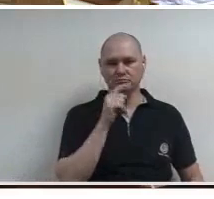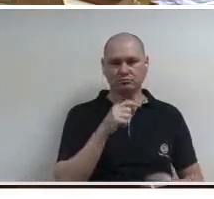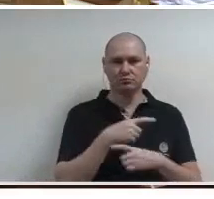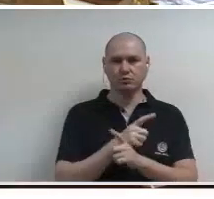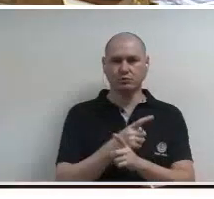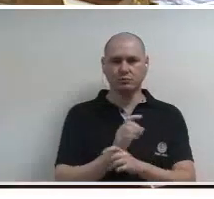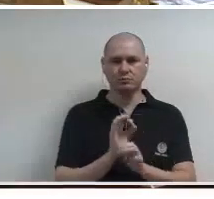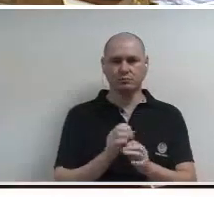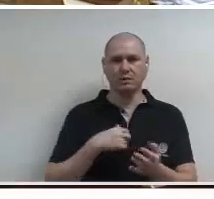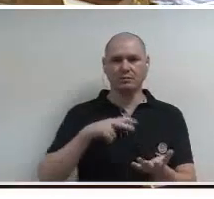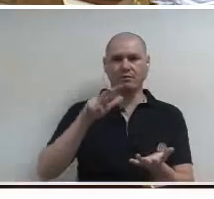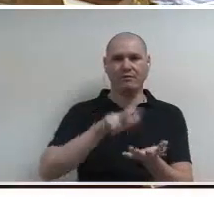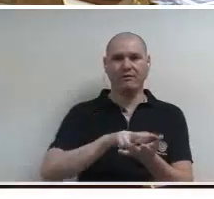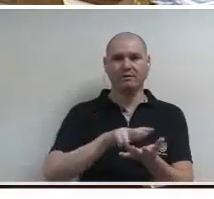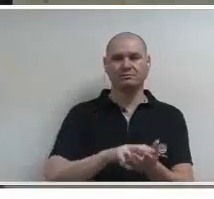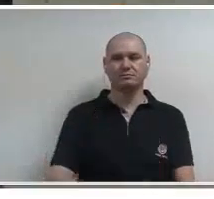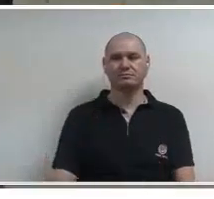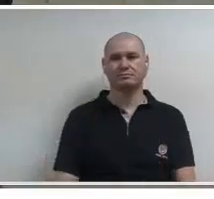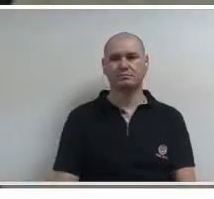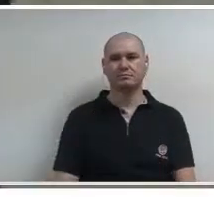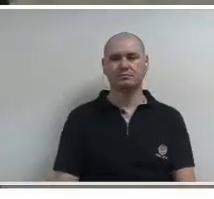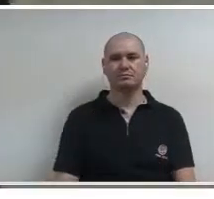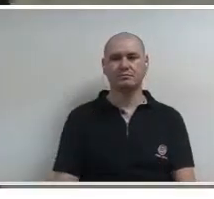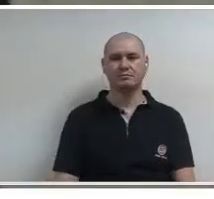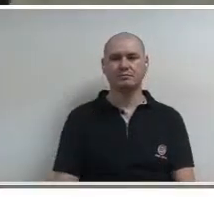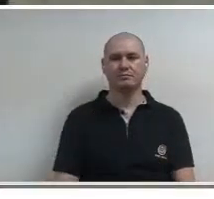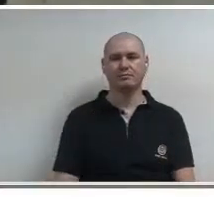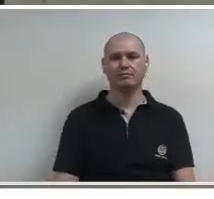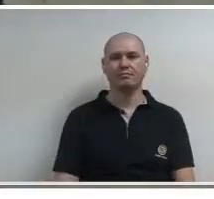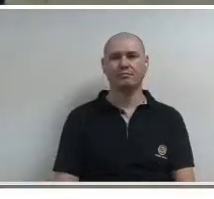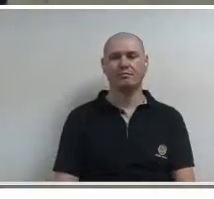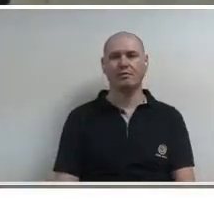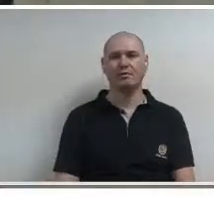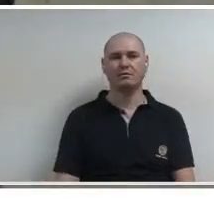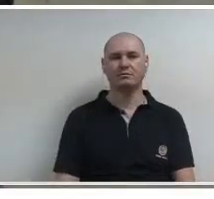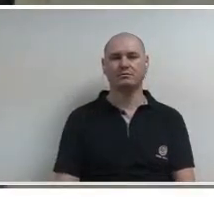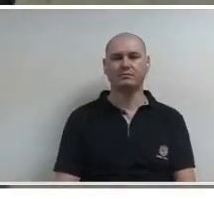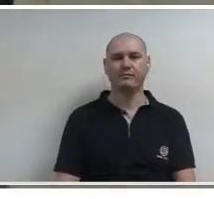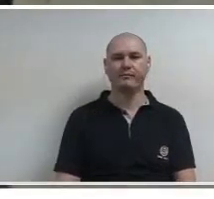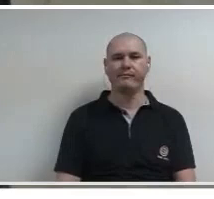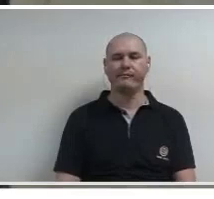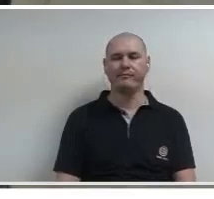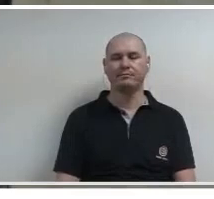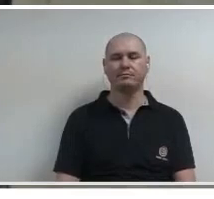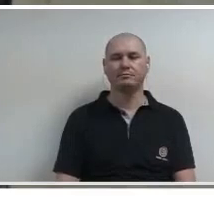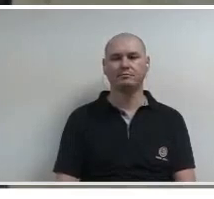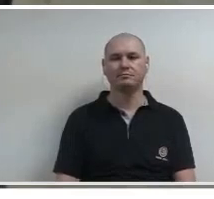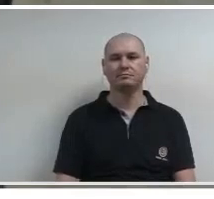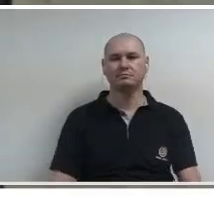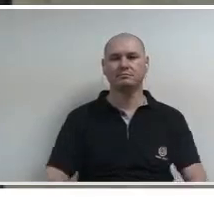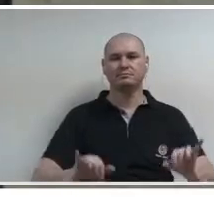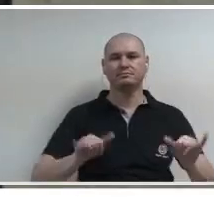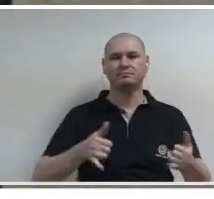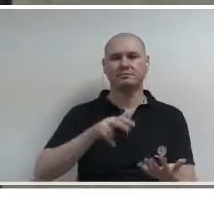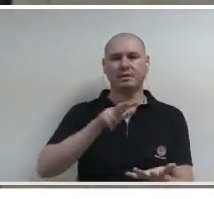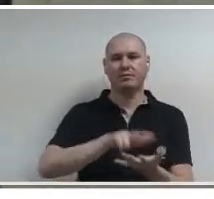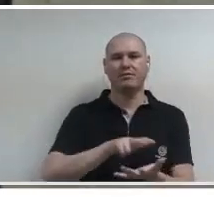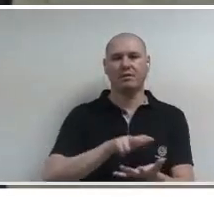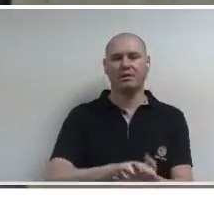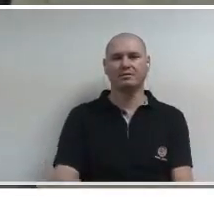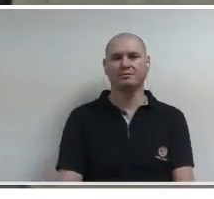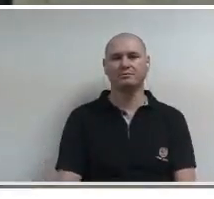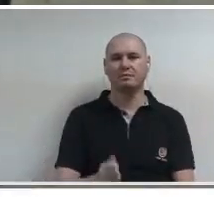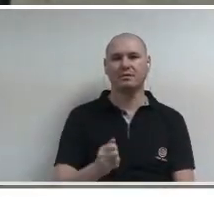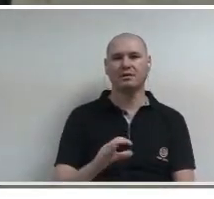mira monday pori oye, voto beta ya, ya monei buchoco, ¿sí? Oye, monei buchoco, punto